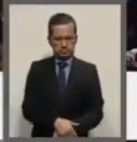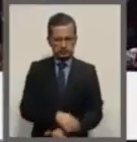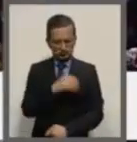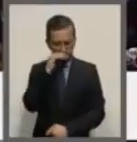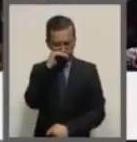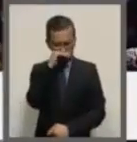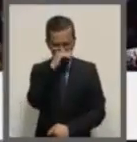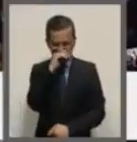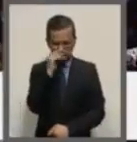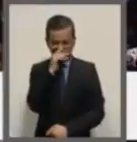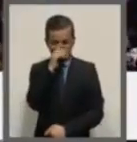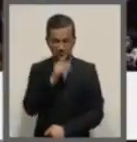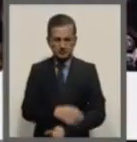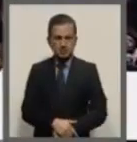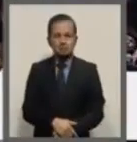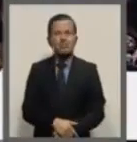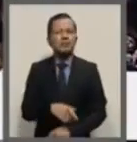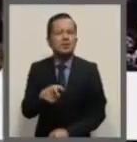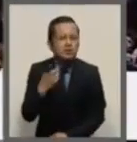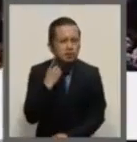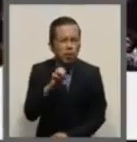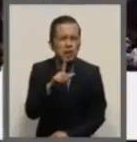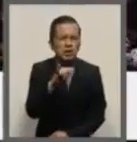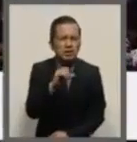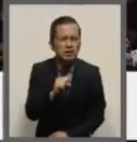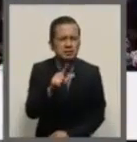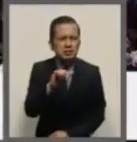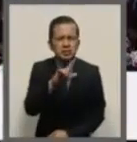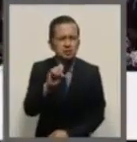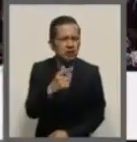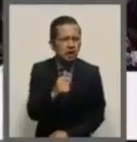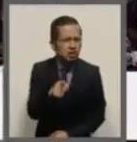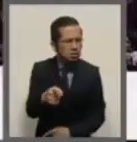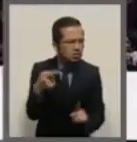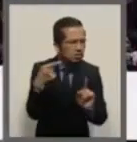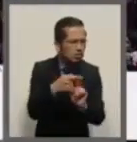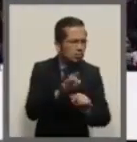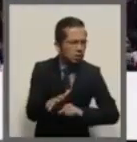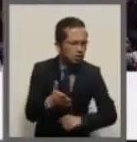¿Con qué objeto, diputado de Elías Licha?